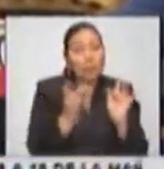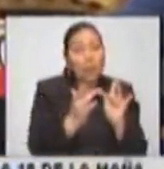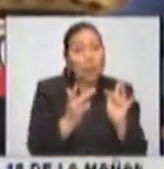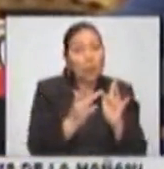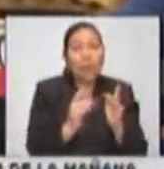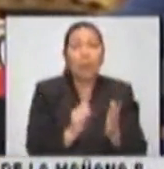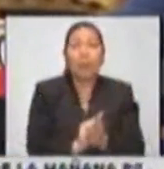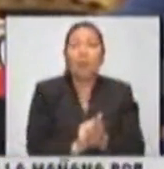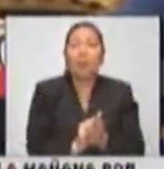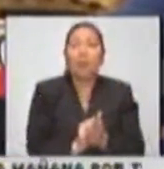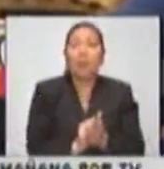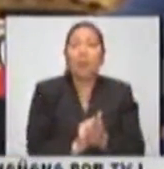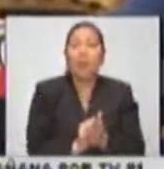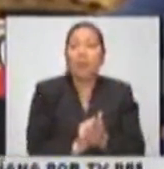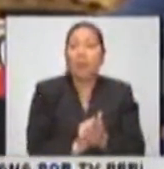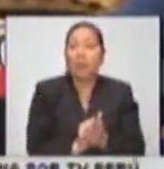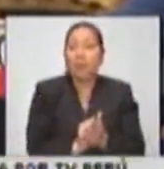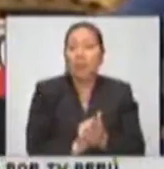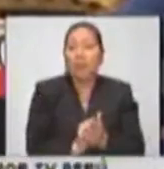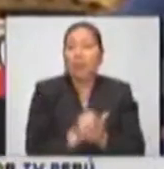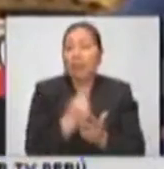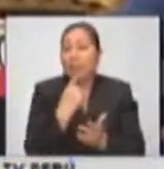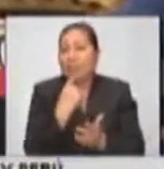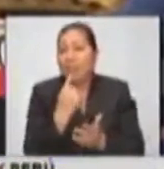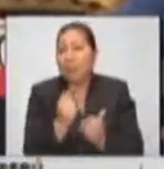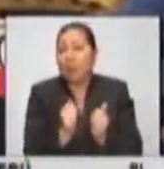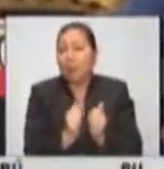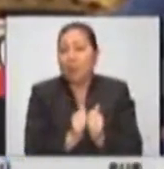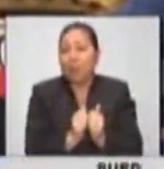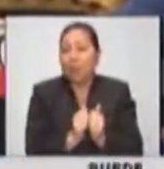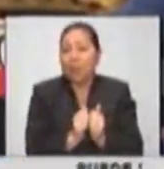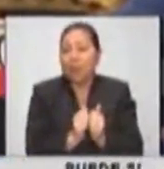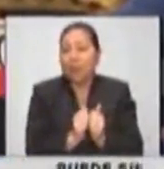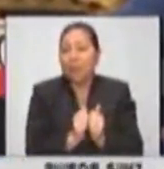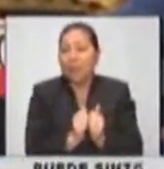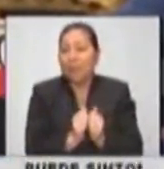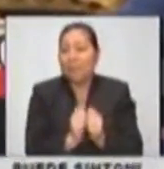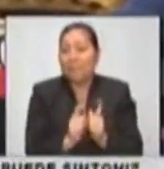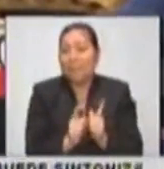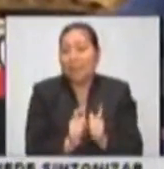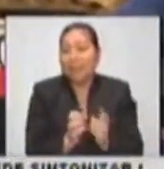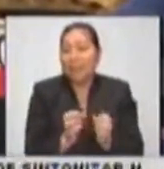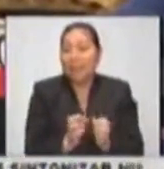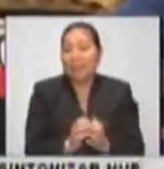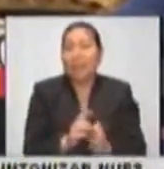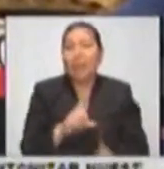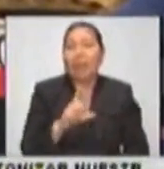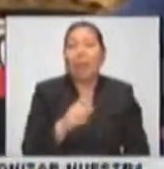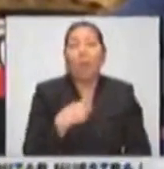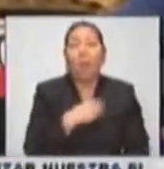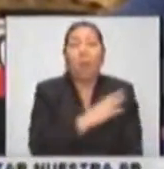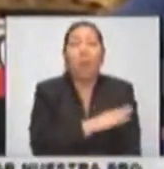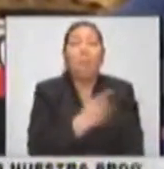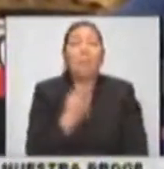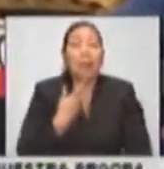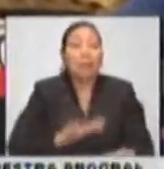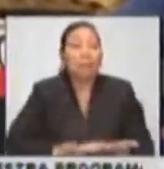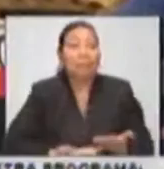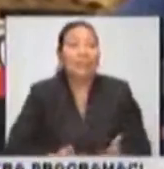estamos haciendo los, digamos, no quiero decir la palabra, pero es la palabra, lobbies especiales para